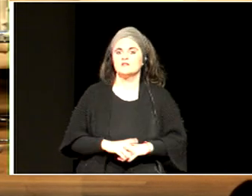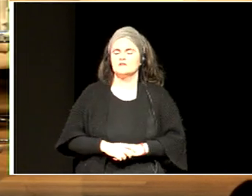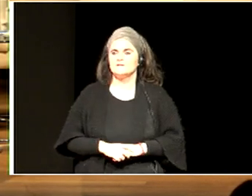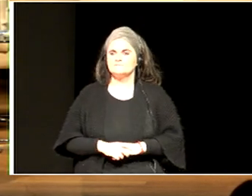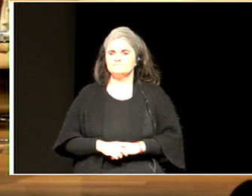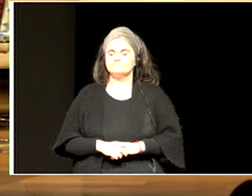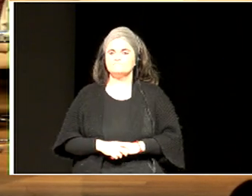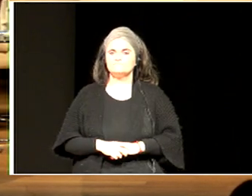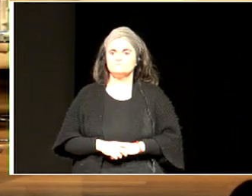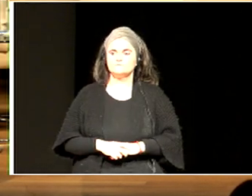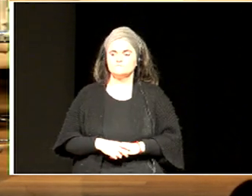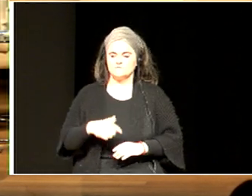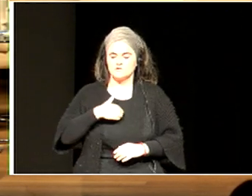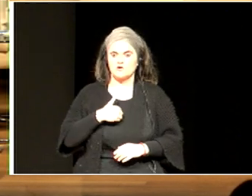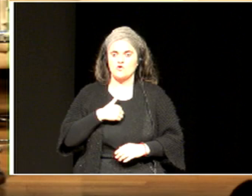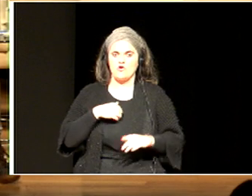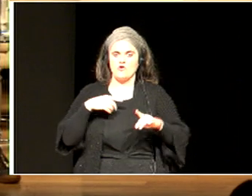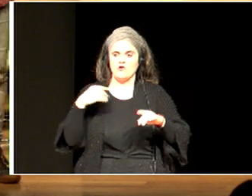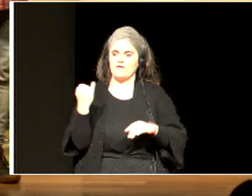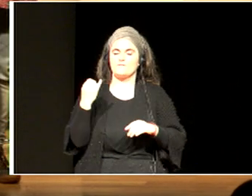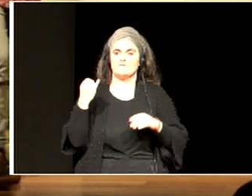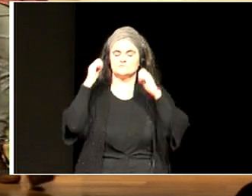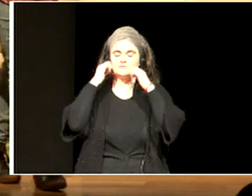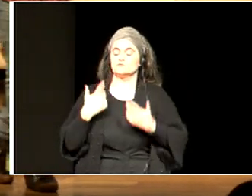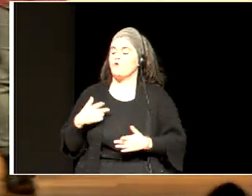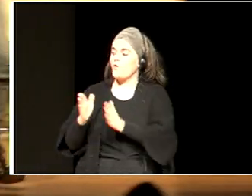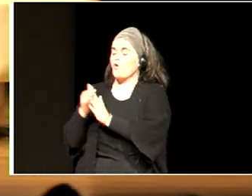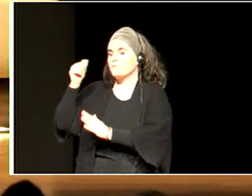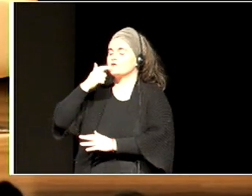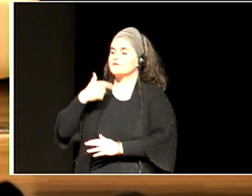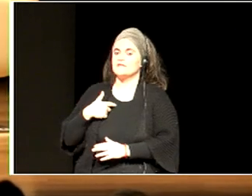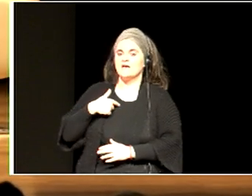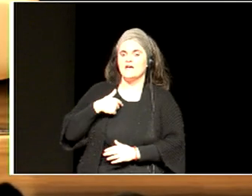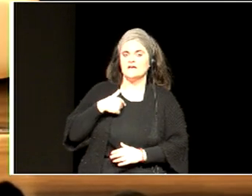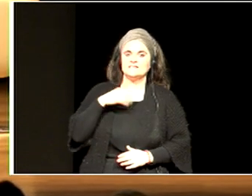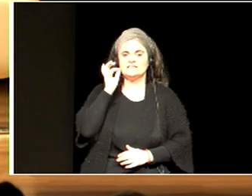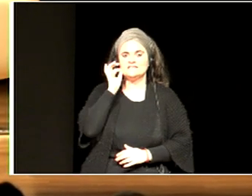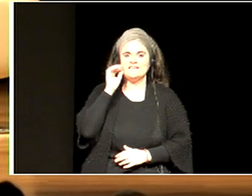continuamente había un compañero que entraba y decían en ina